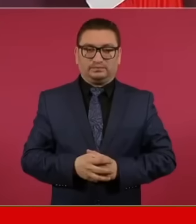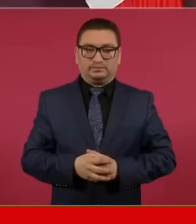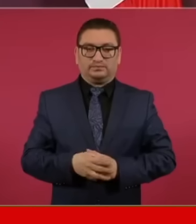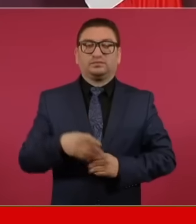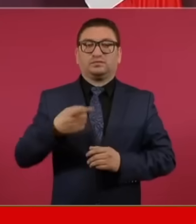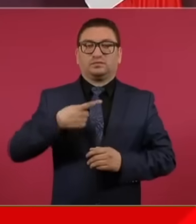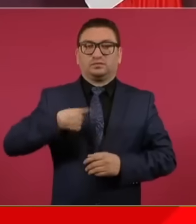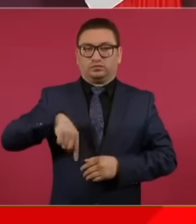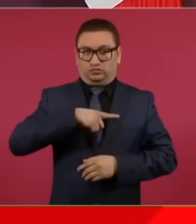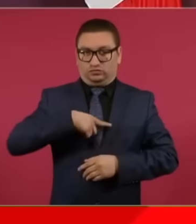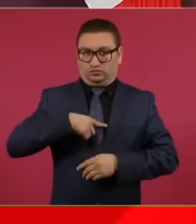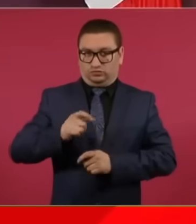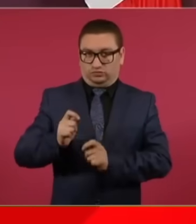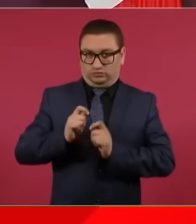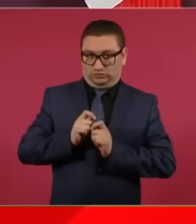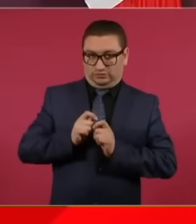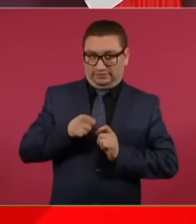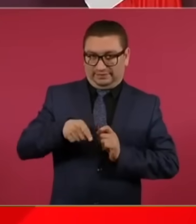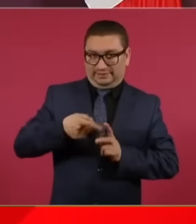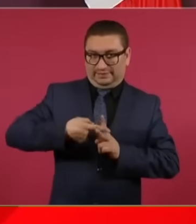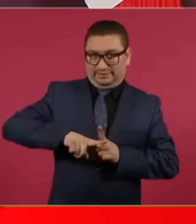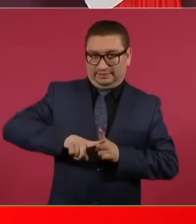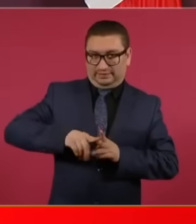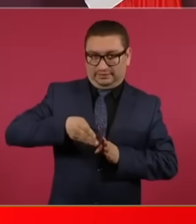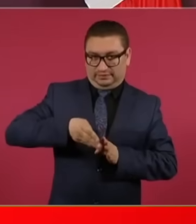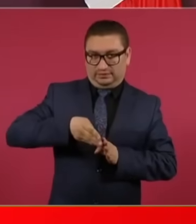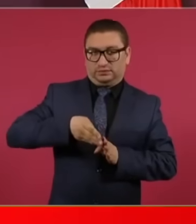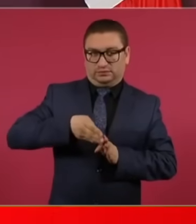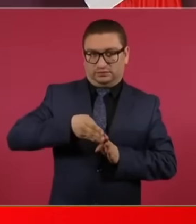Y aquí nos dejaron a nosotros.